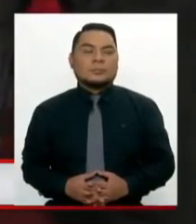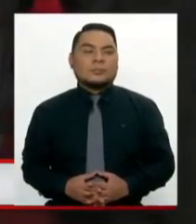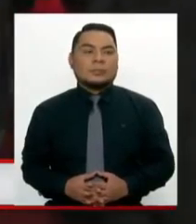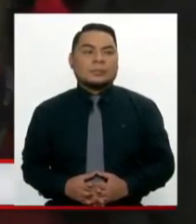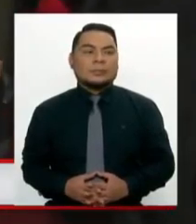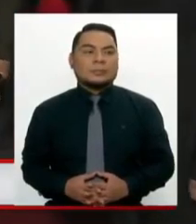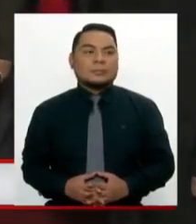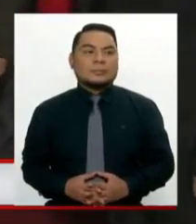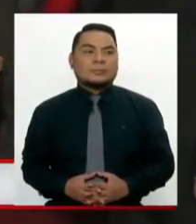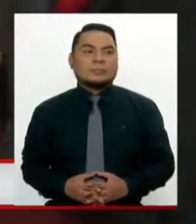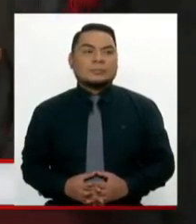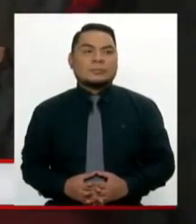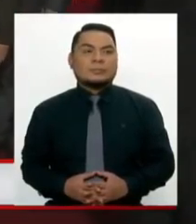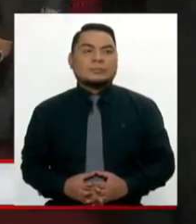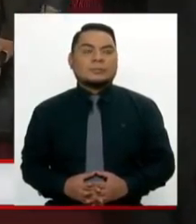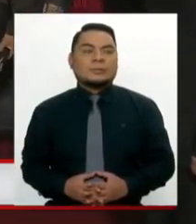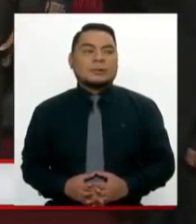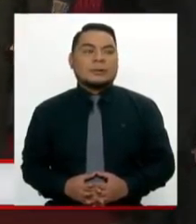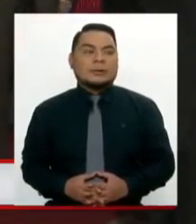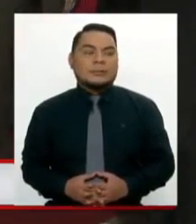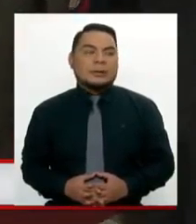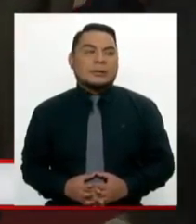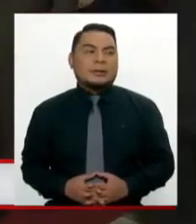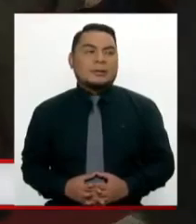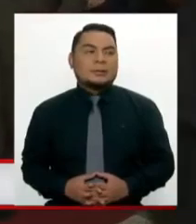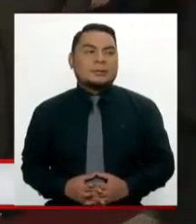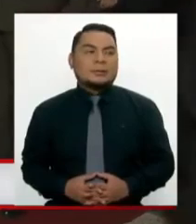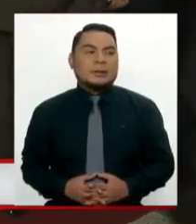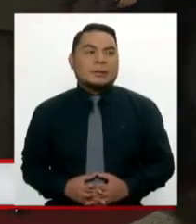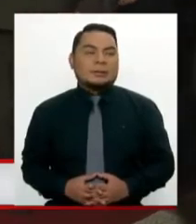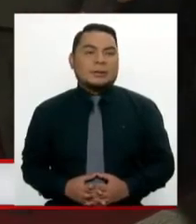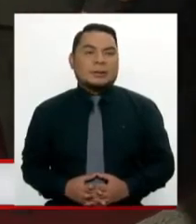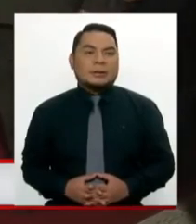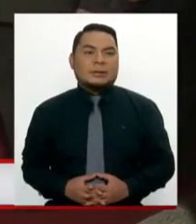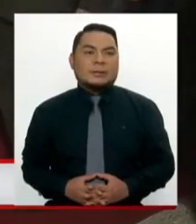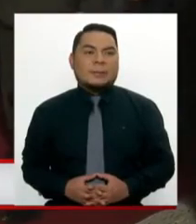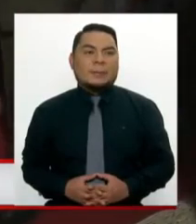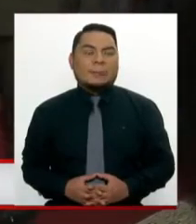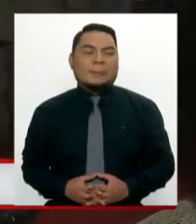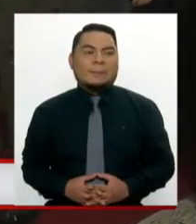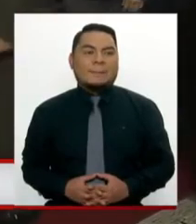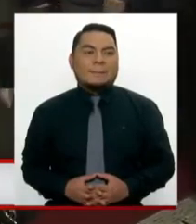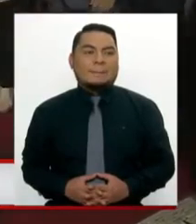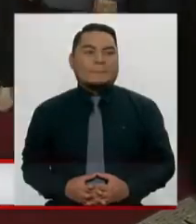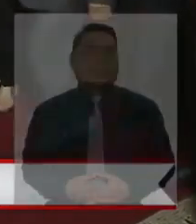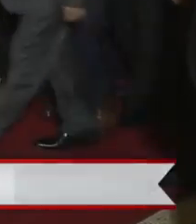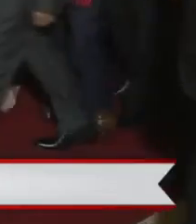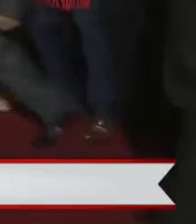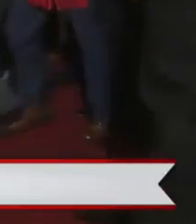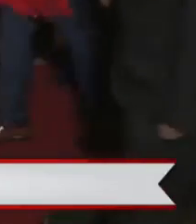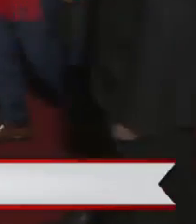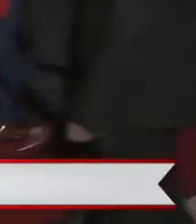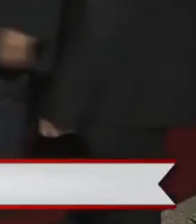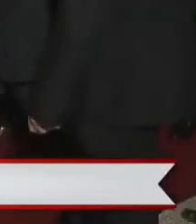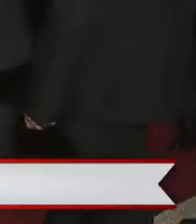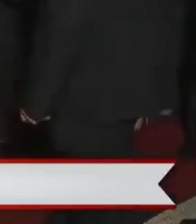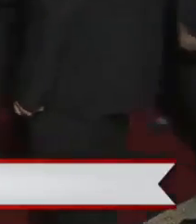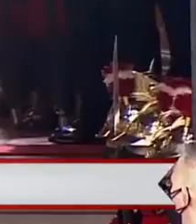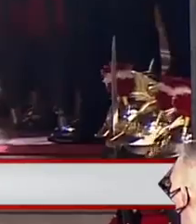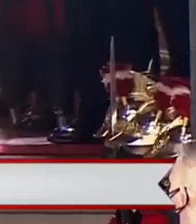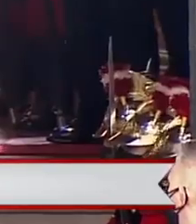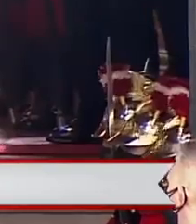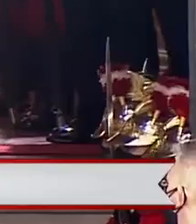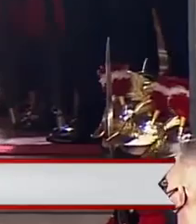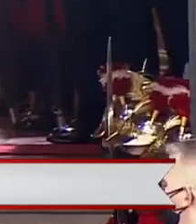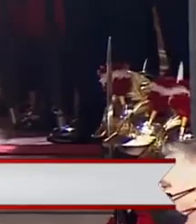El presidente ha señalado que durante su gestión no ha tenido ni un minuto de tregua, que han ocultado sus logros y que